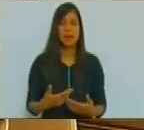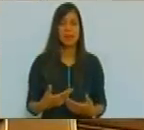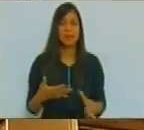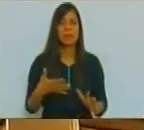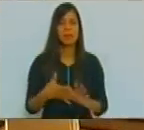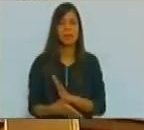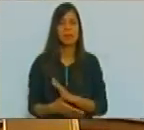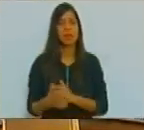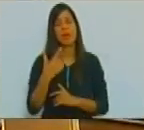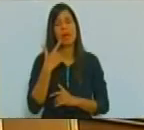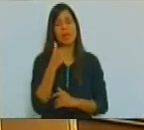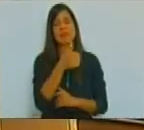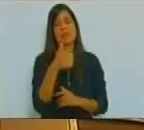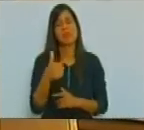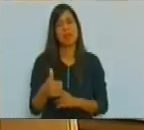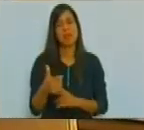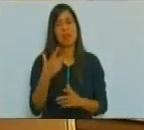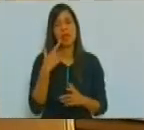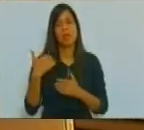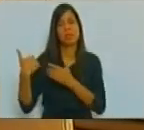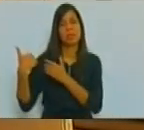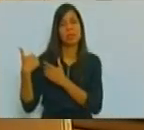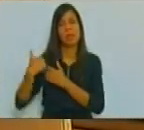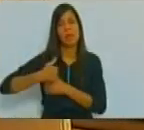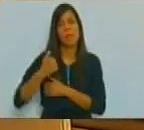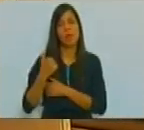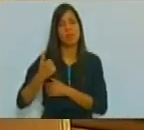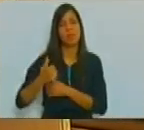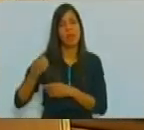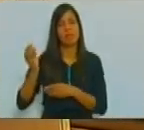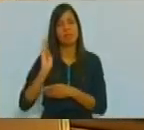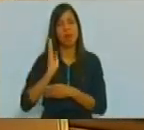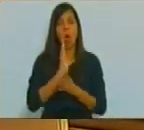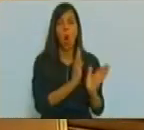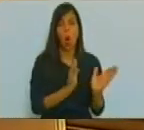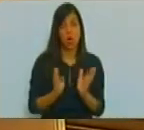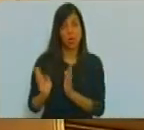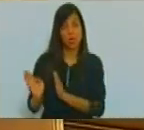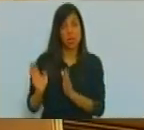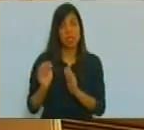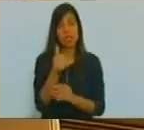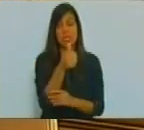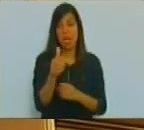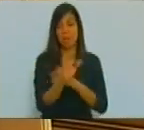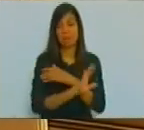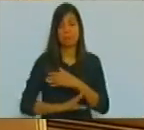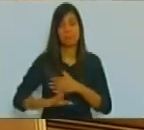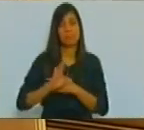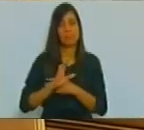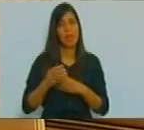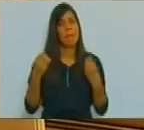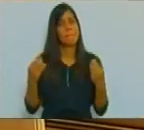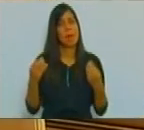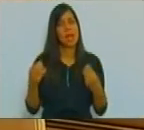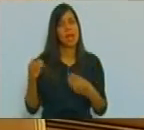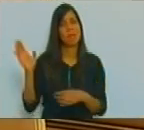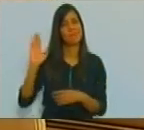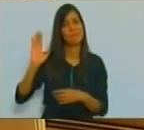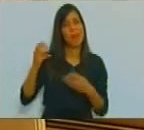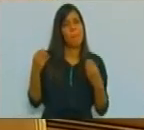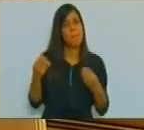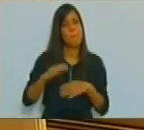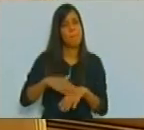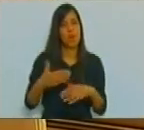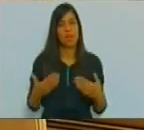atributos de la responsabilidad de la preservación del orden interno y de la seguridad ciudadana para que nos sancione sí porque lo